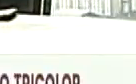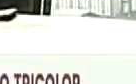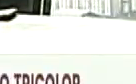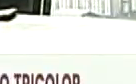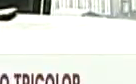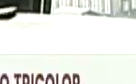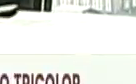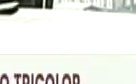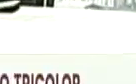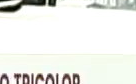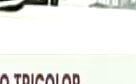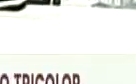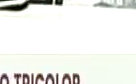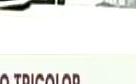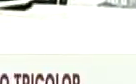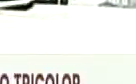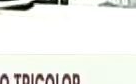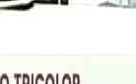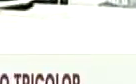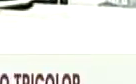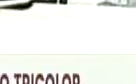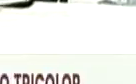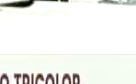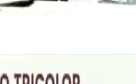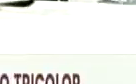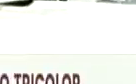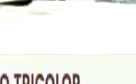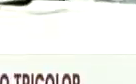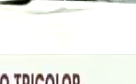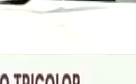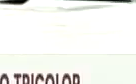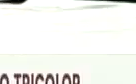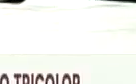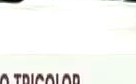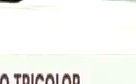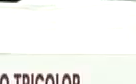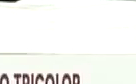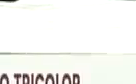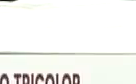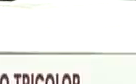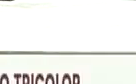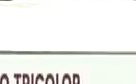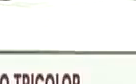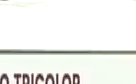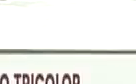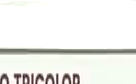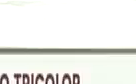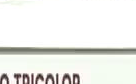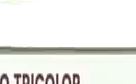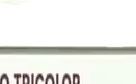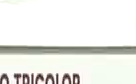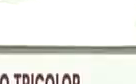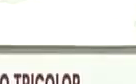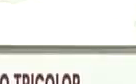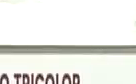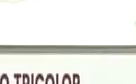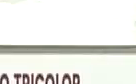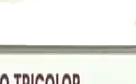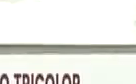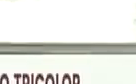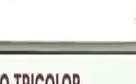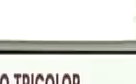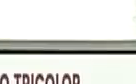de regularización y tenencia de la tierra en las comunidades, en los barrios populares. Asimismo, la